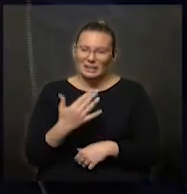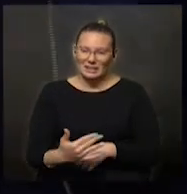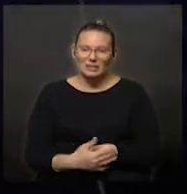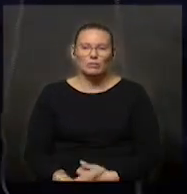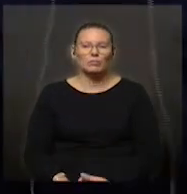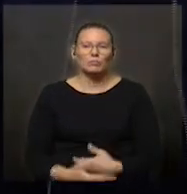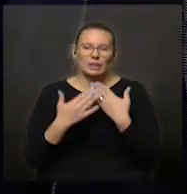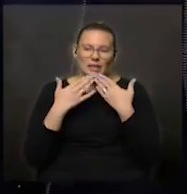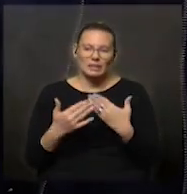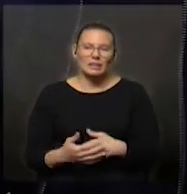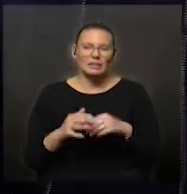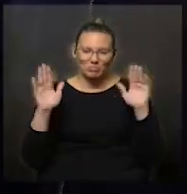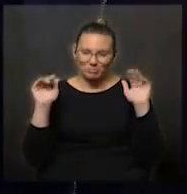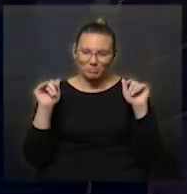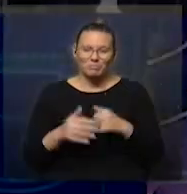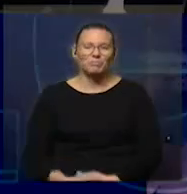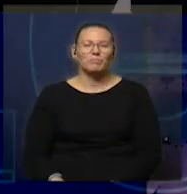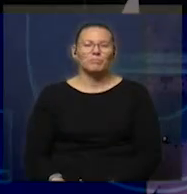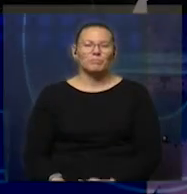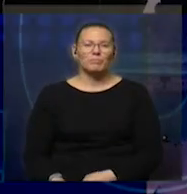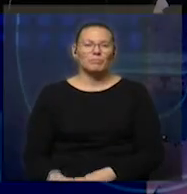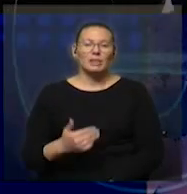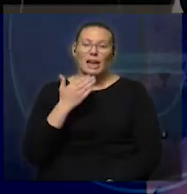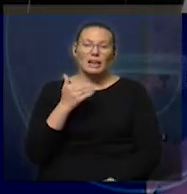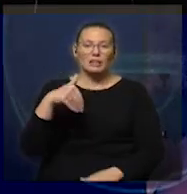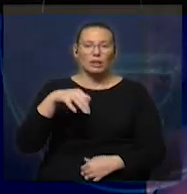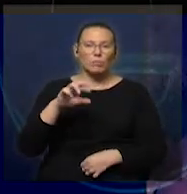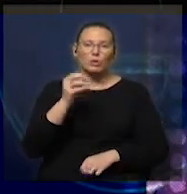gracias a ustedes. Que pasen bien. Saludos a ustedes. Muchas gracias, More. Manda besos.